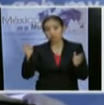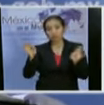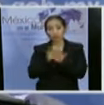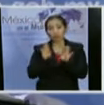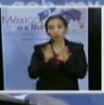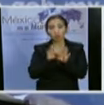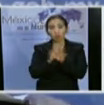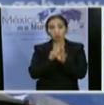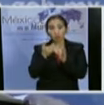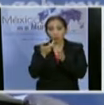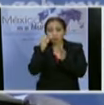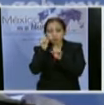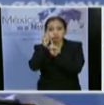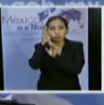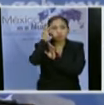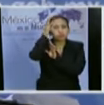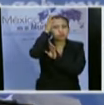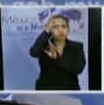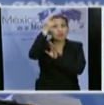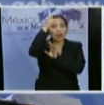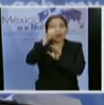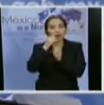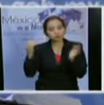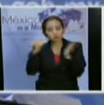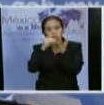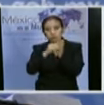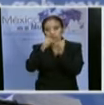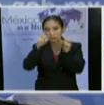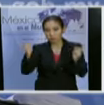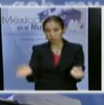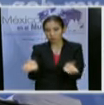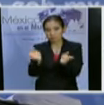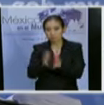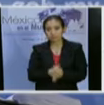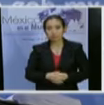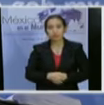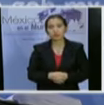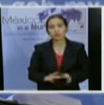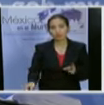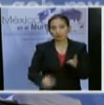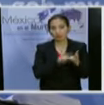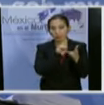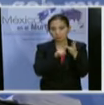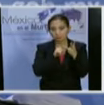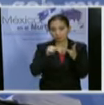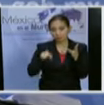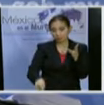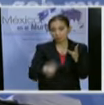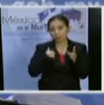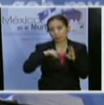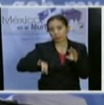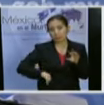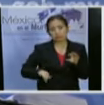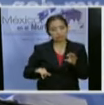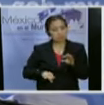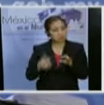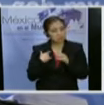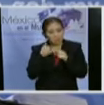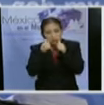como el horizonte para promover una agenda del desarrollo. Y en tercer lugar, de este punto, nos importa mucho